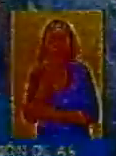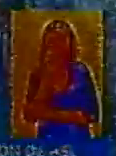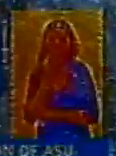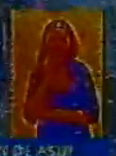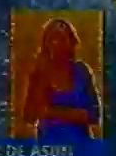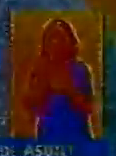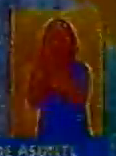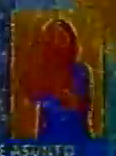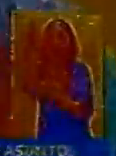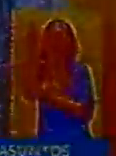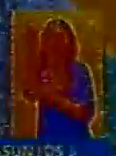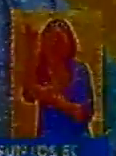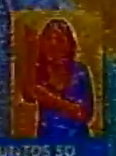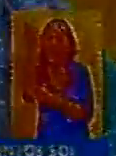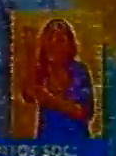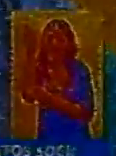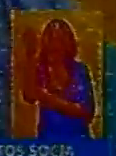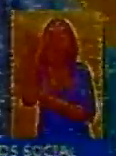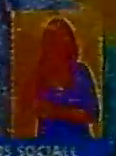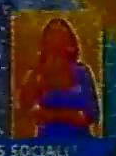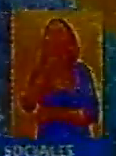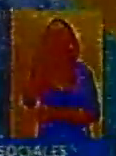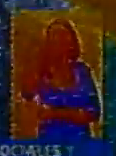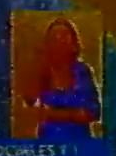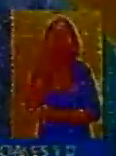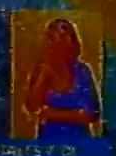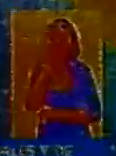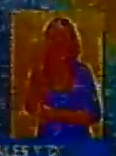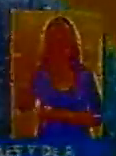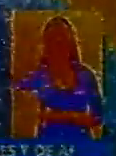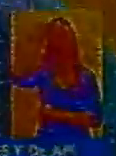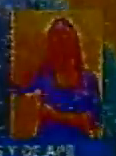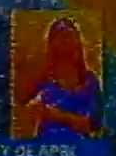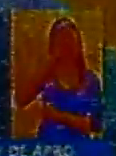noche más porque parece que no ocupa menos. Pero de noche sale mucho más acá.